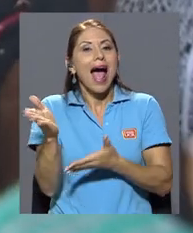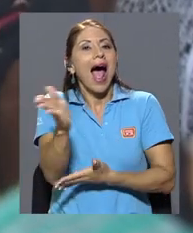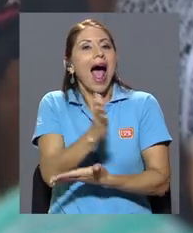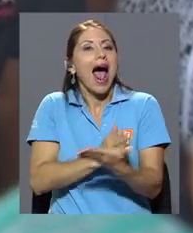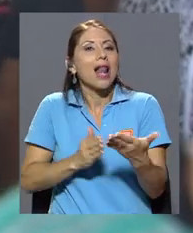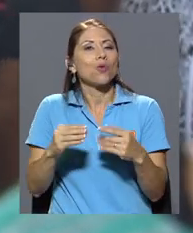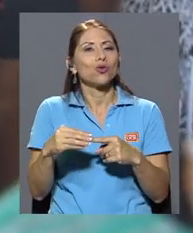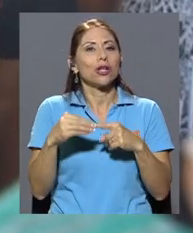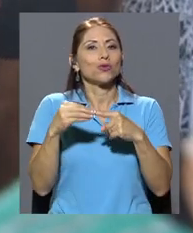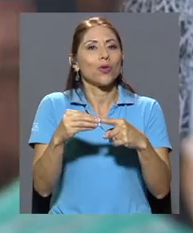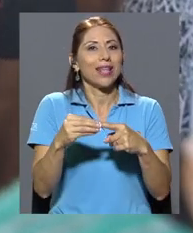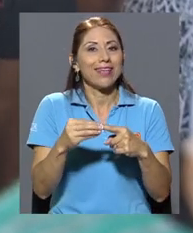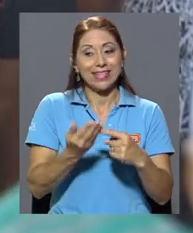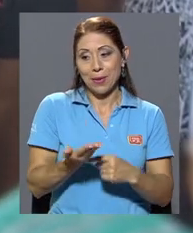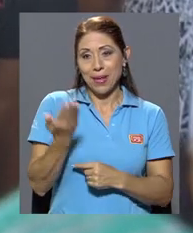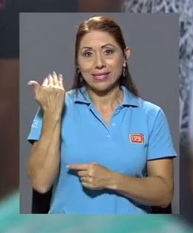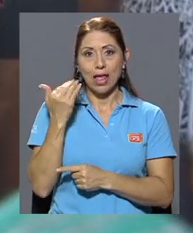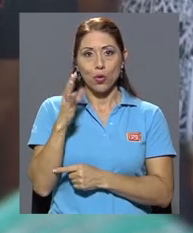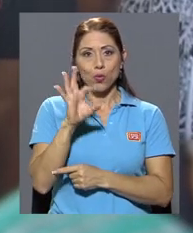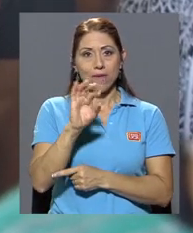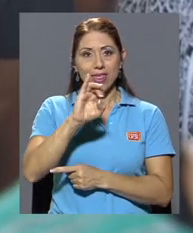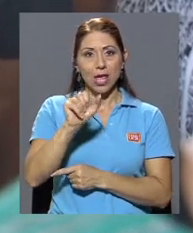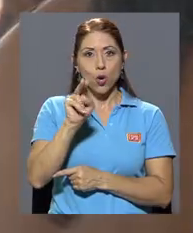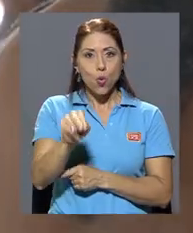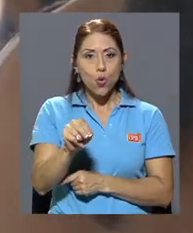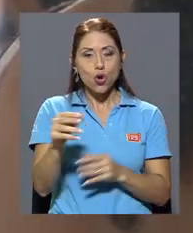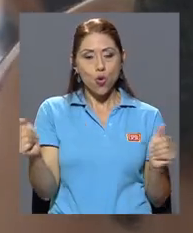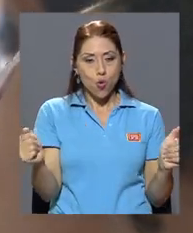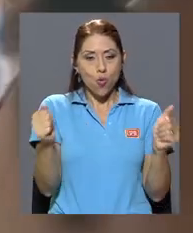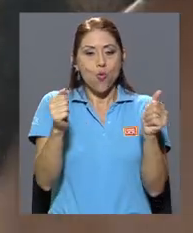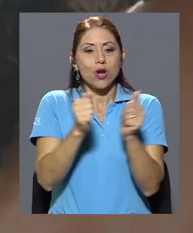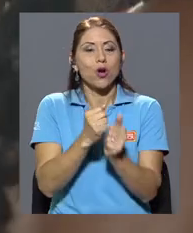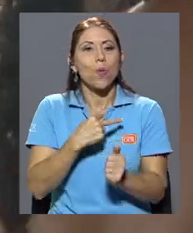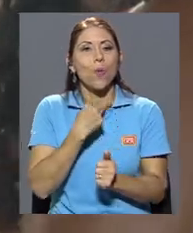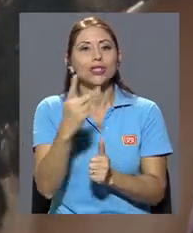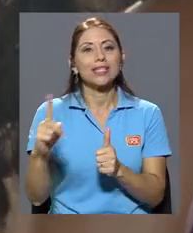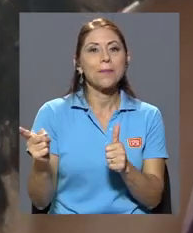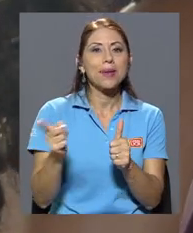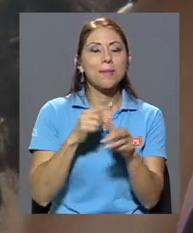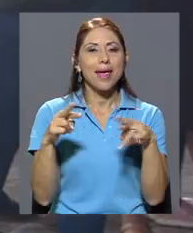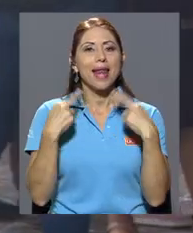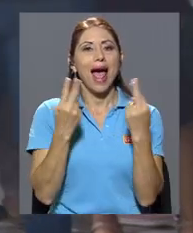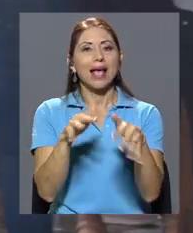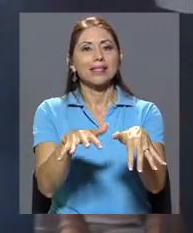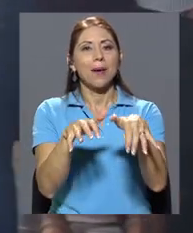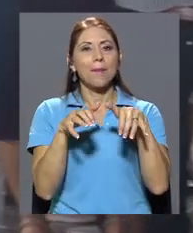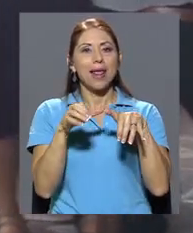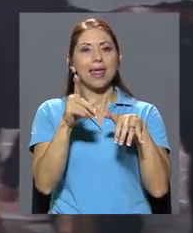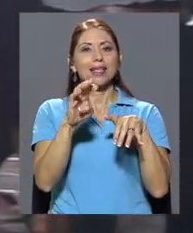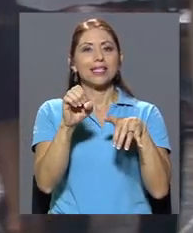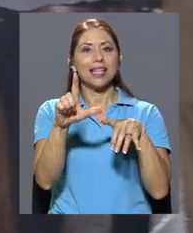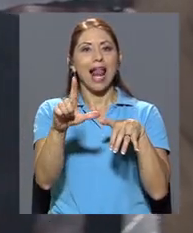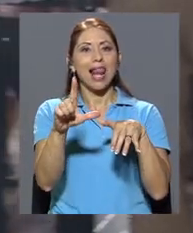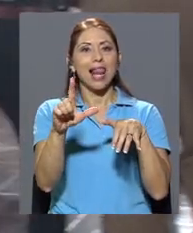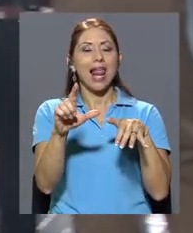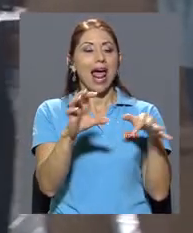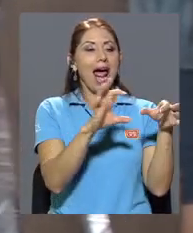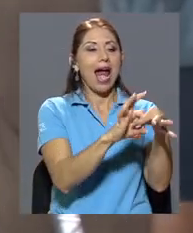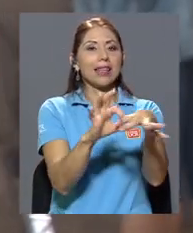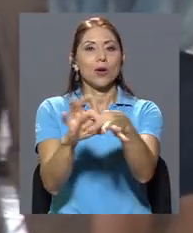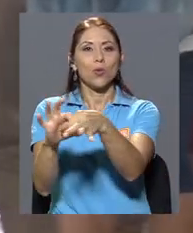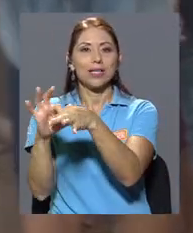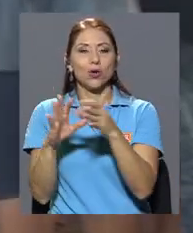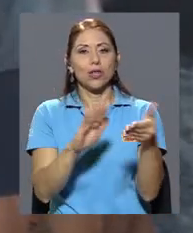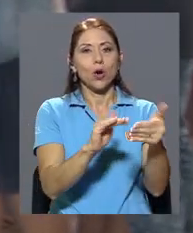los protagonistas que el pasado 9 de junio unieron sus voces en la primera asamblea distrital de la Articulación de